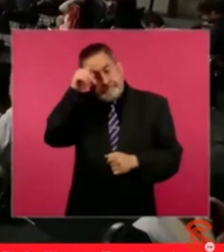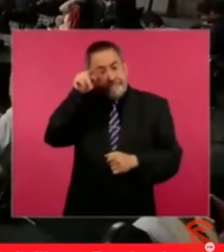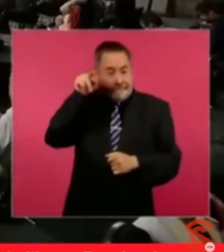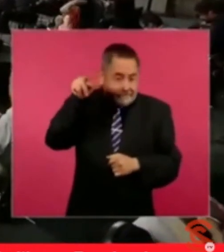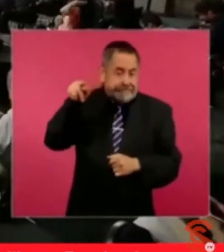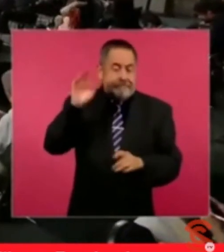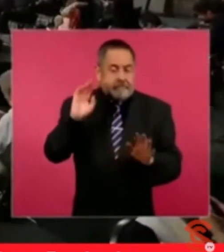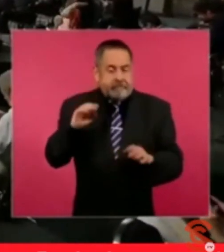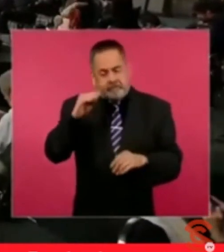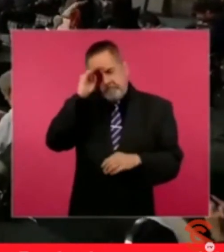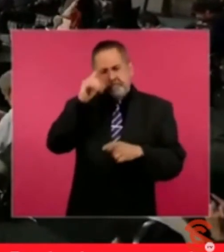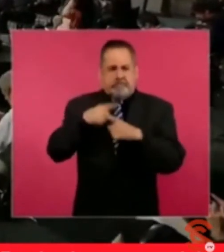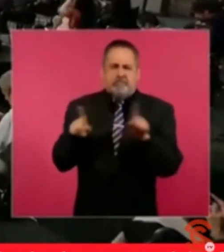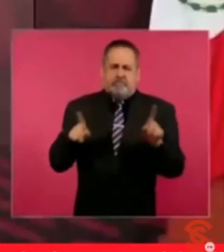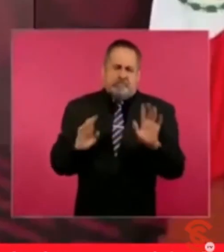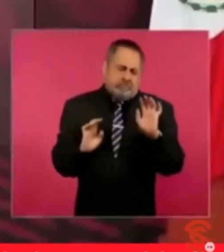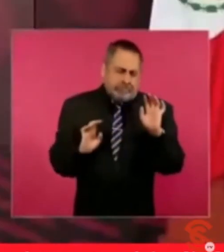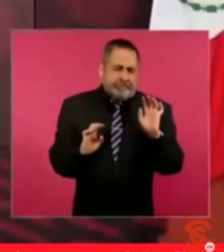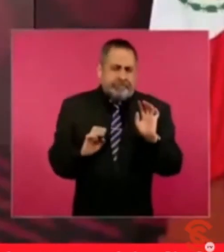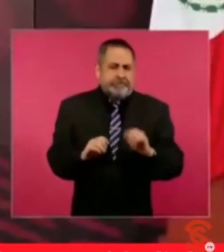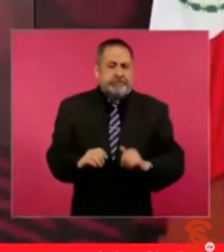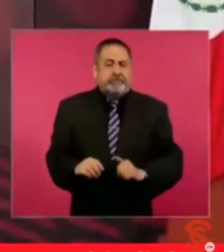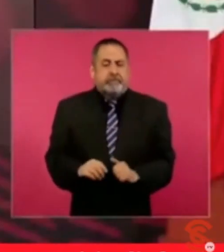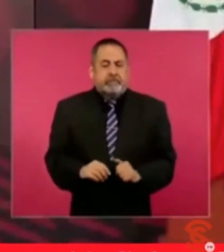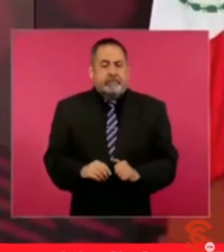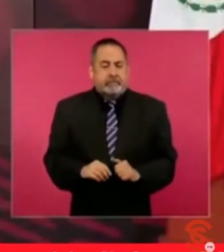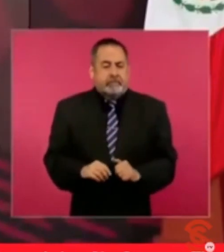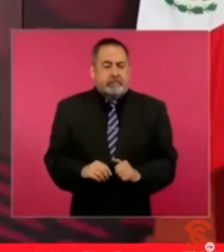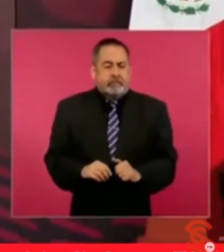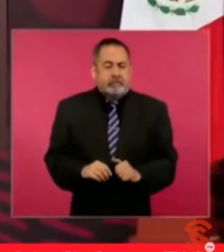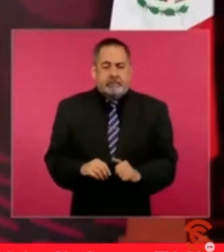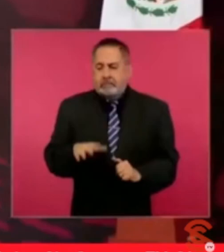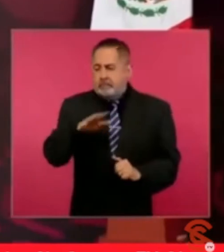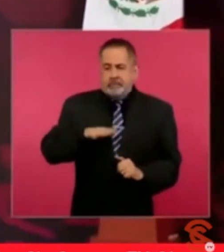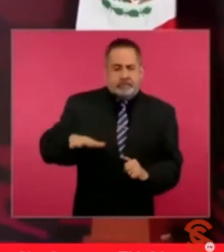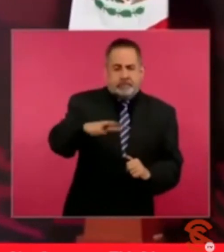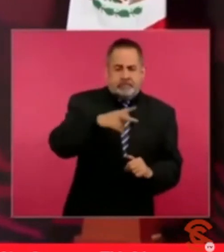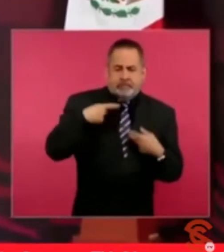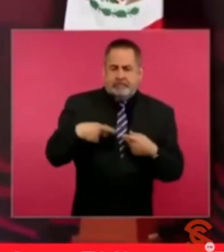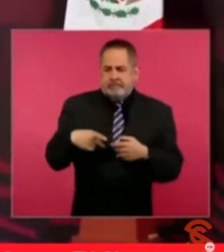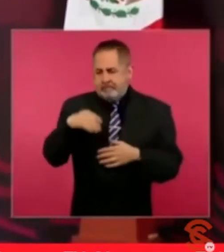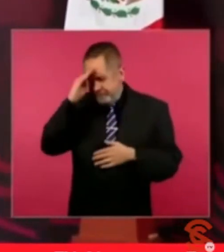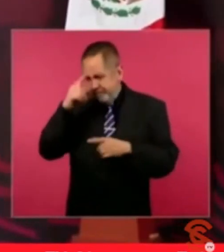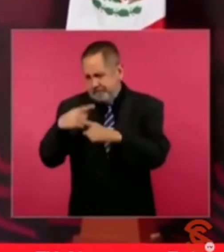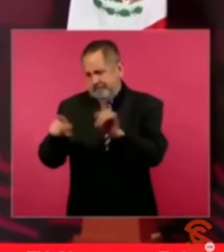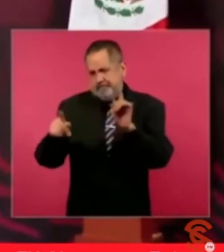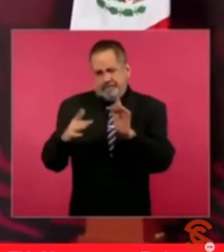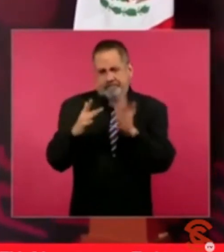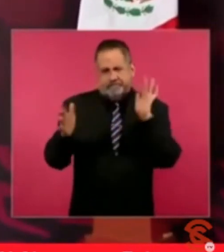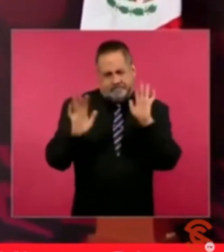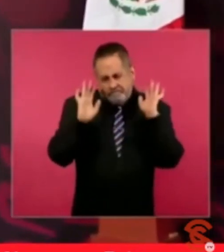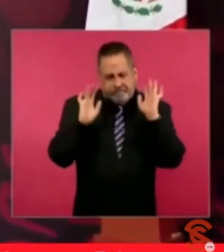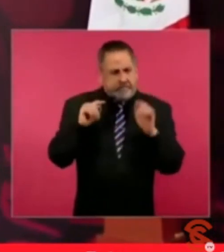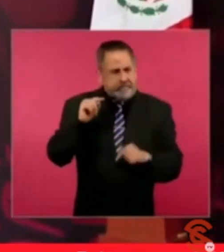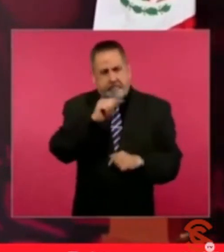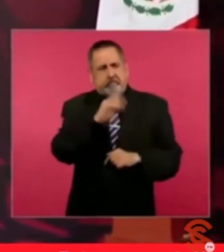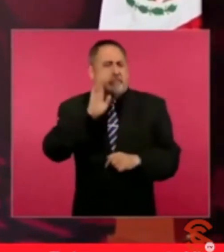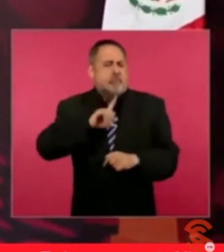¿sí?, distinto a como piensa el pueblo, o la mayoría de la gente,